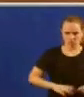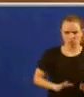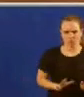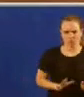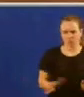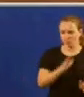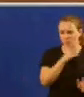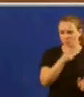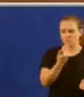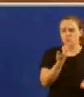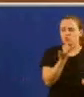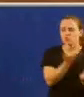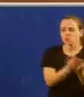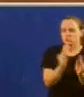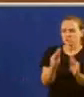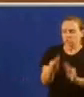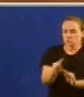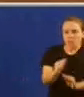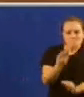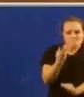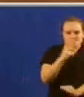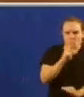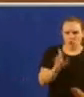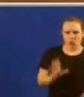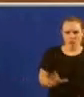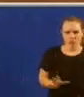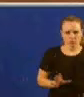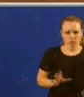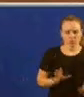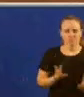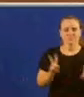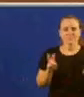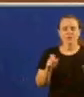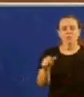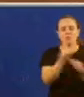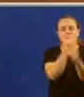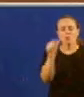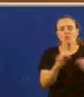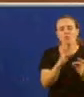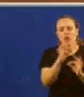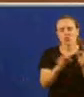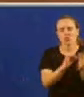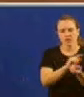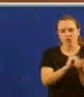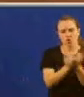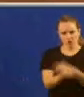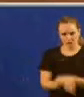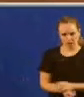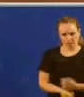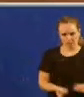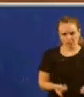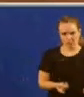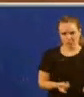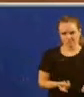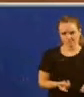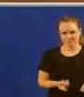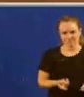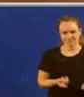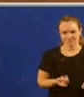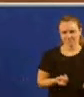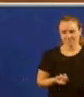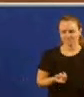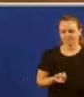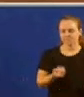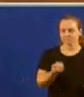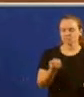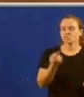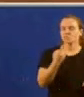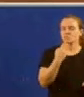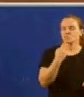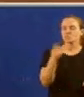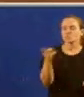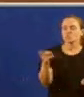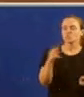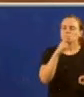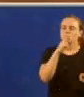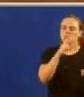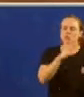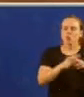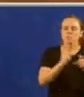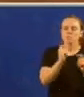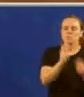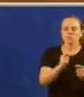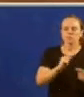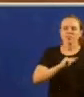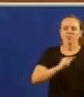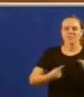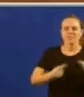o modelo sobre o cambio de ciclo o esgotamento deste réxime o que vostedes chaman o debate territorial